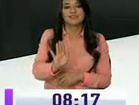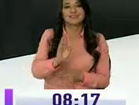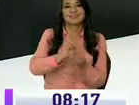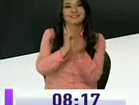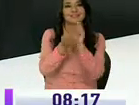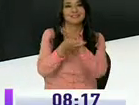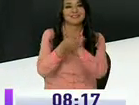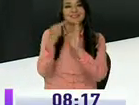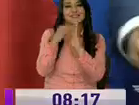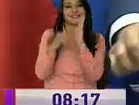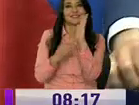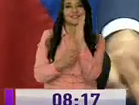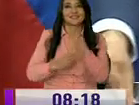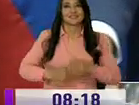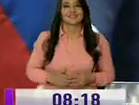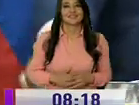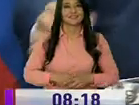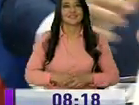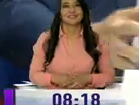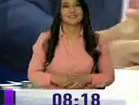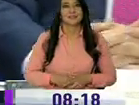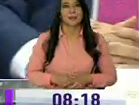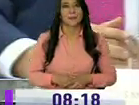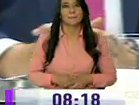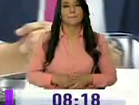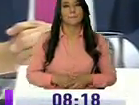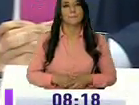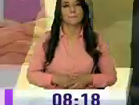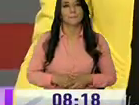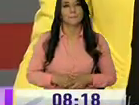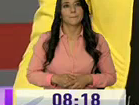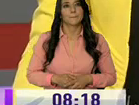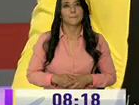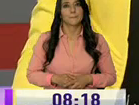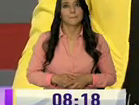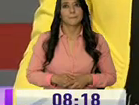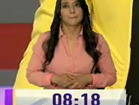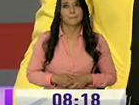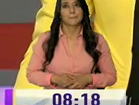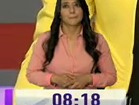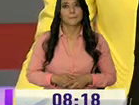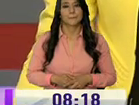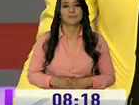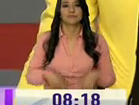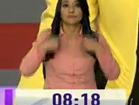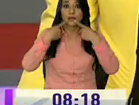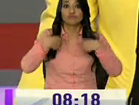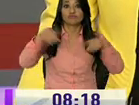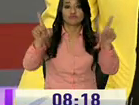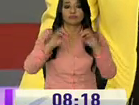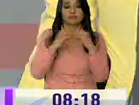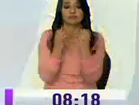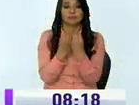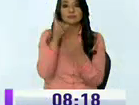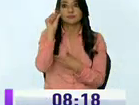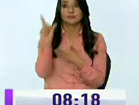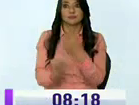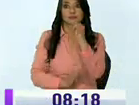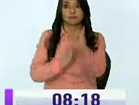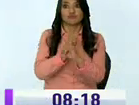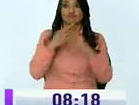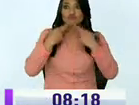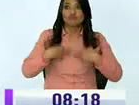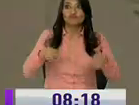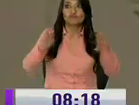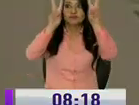reformar la normativa. En Quito informó Adriana Rojas. Y en un comunicado, el Fondo Monetario Internacional se pronunció respecto